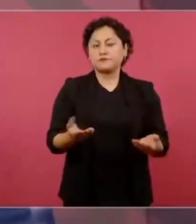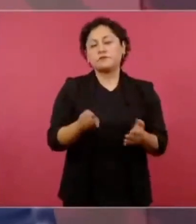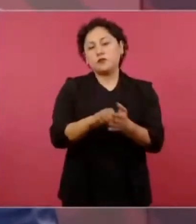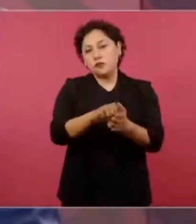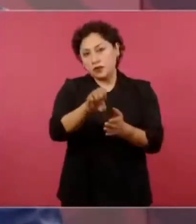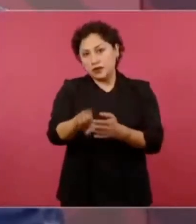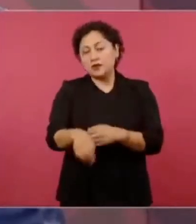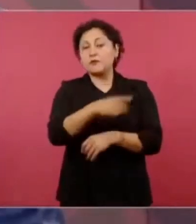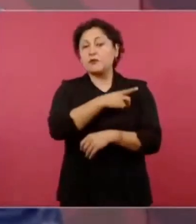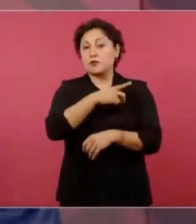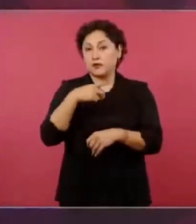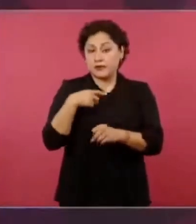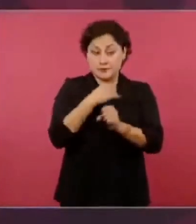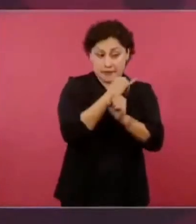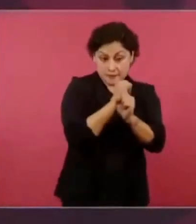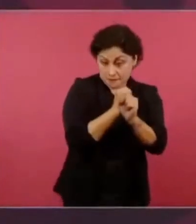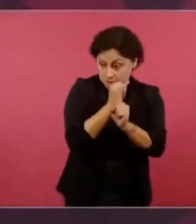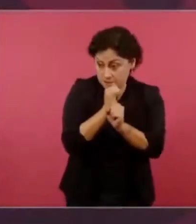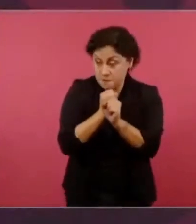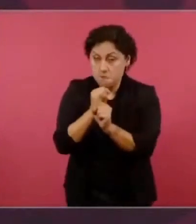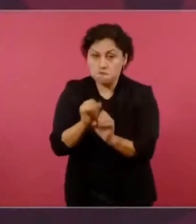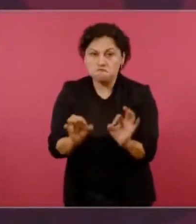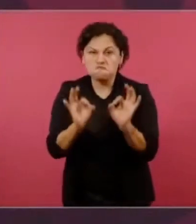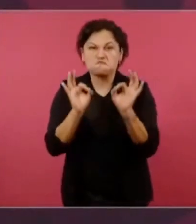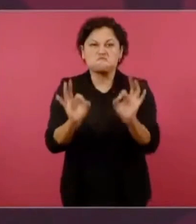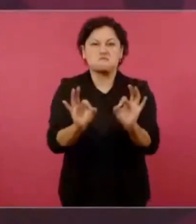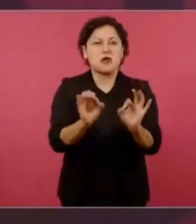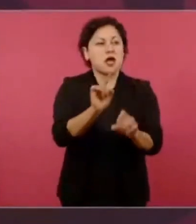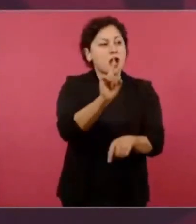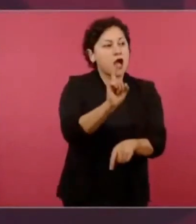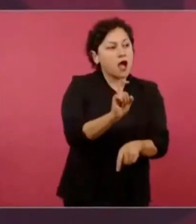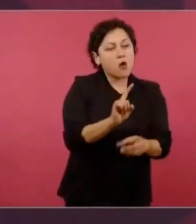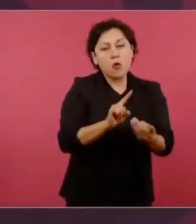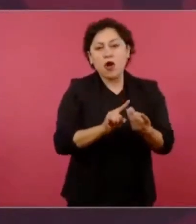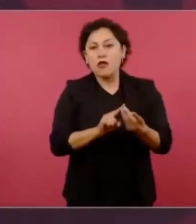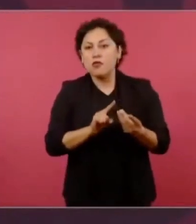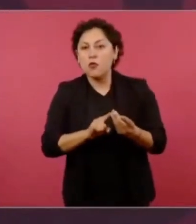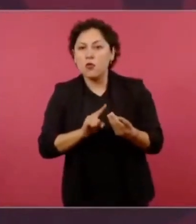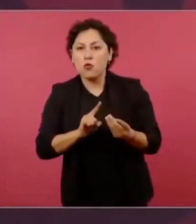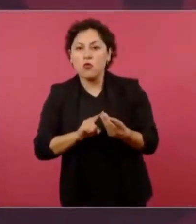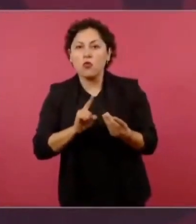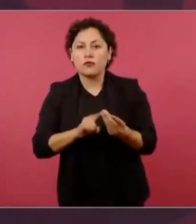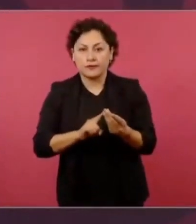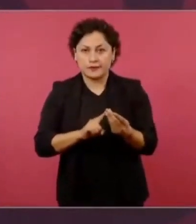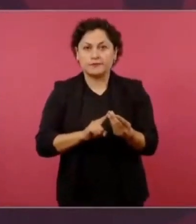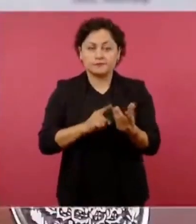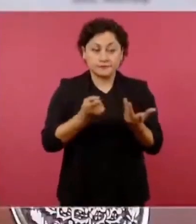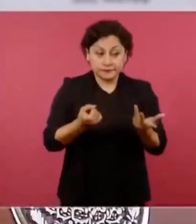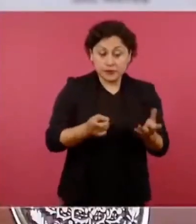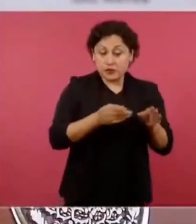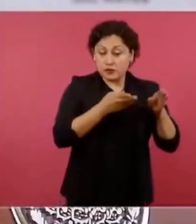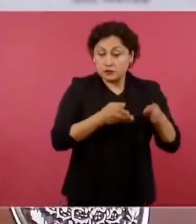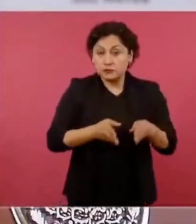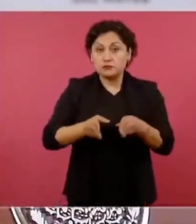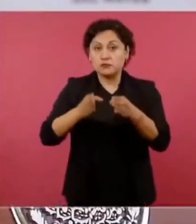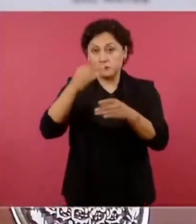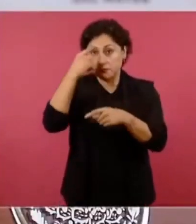agua, la prioridad para el agua doméstico, de uso